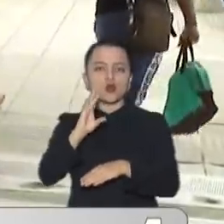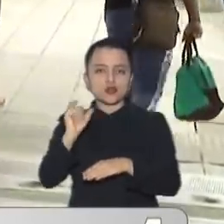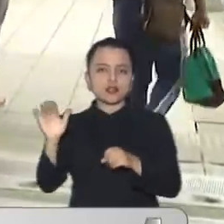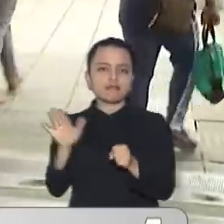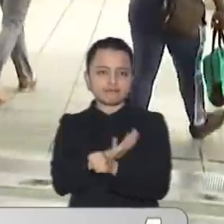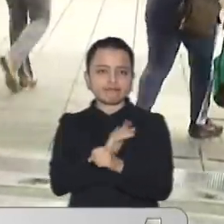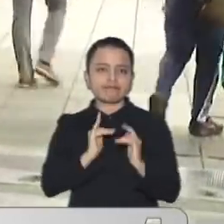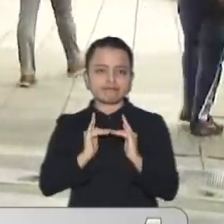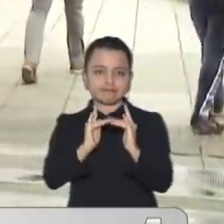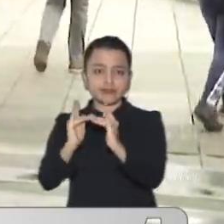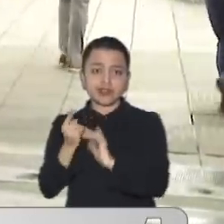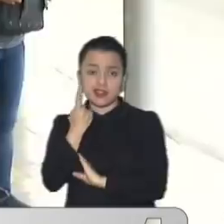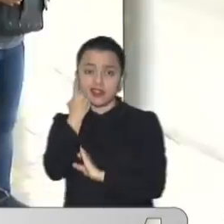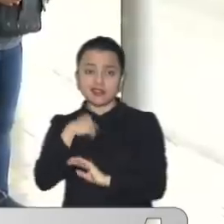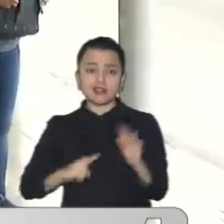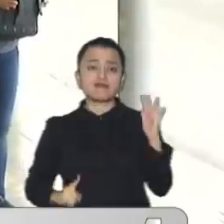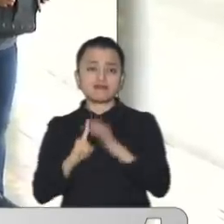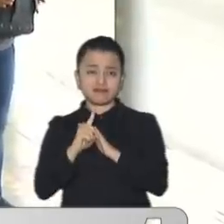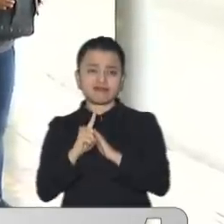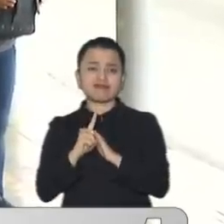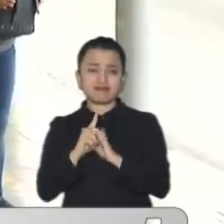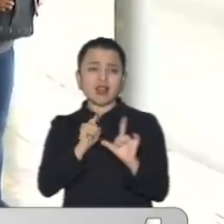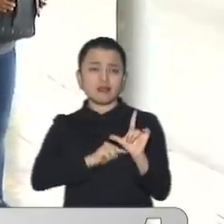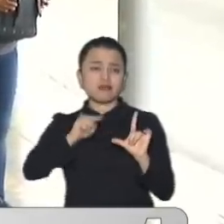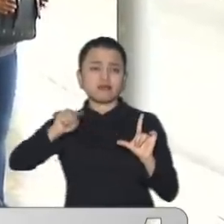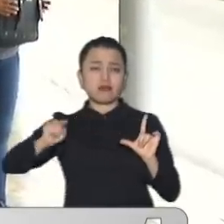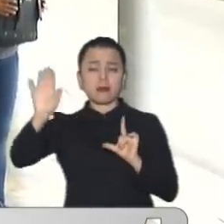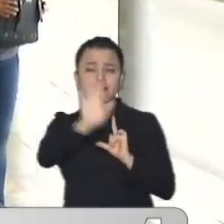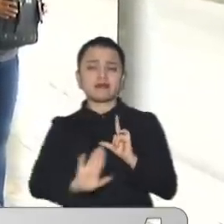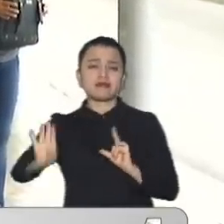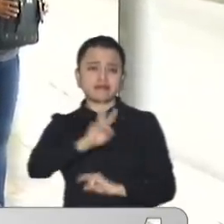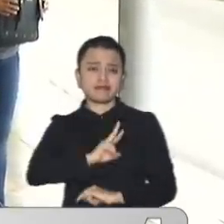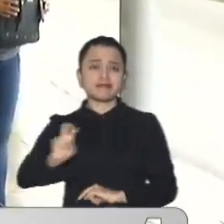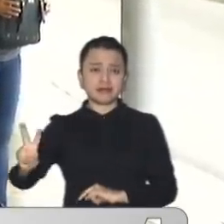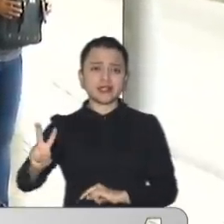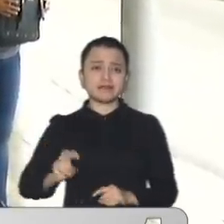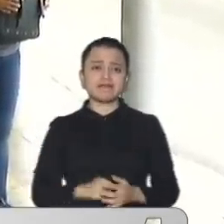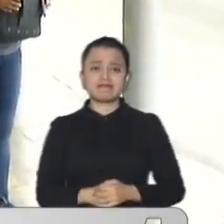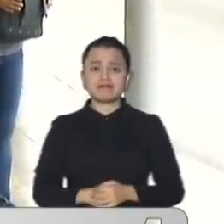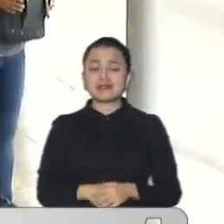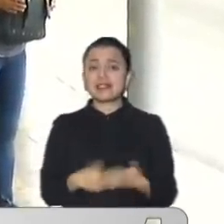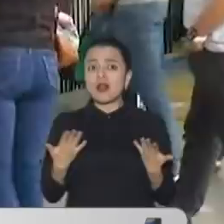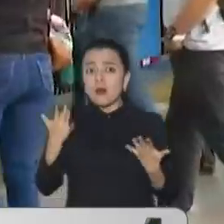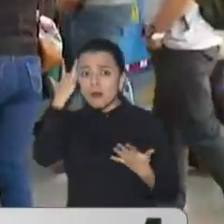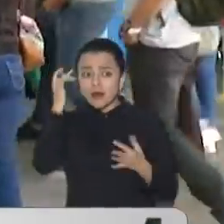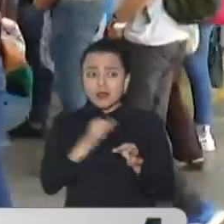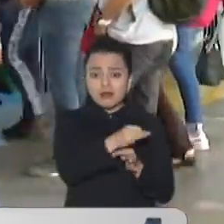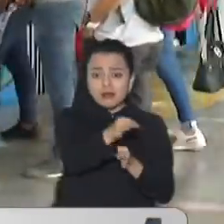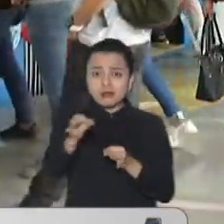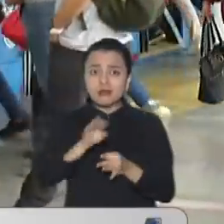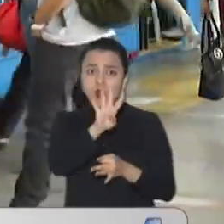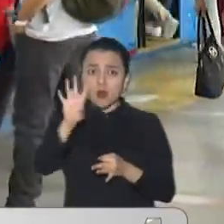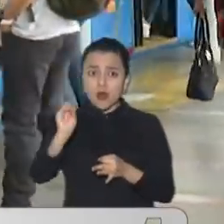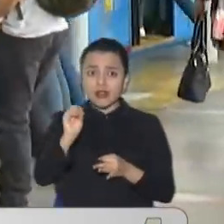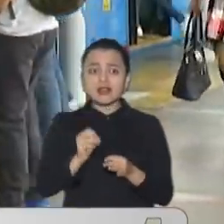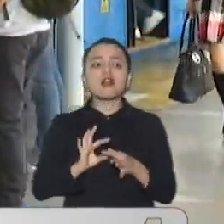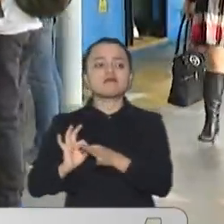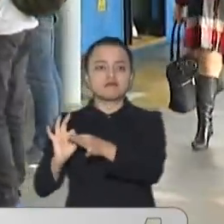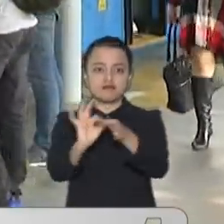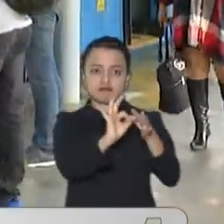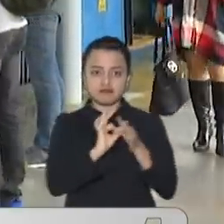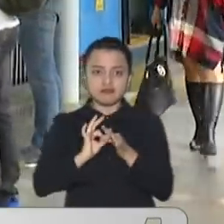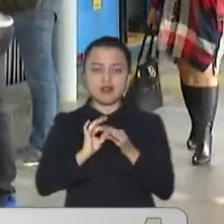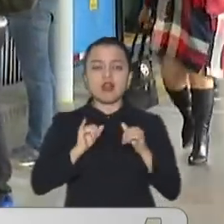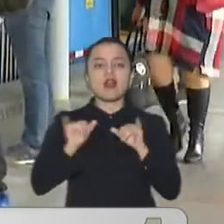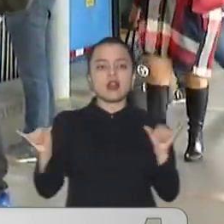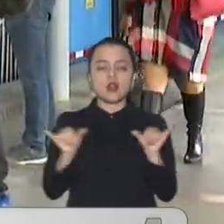ayer fue uno de los días más críticos para todo el departamento del Valle, donde incluso en sus 40 municipios habrá toque de queda entre las